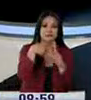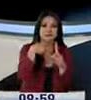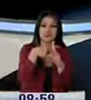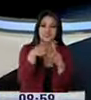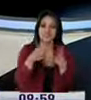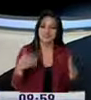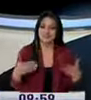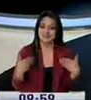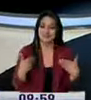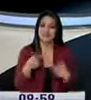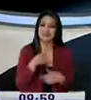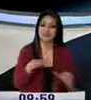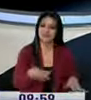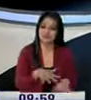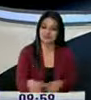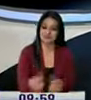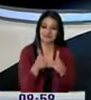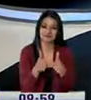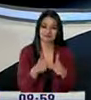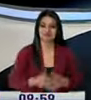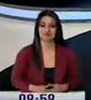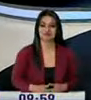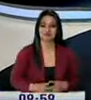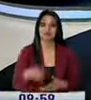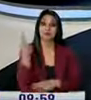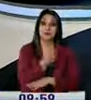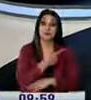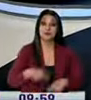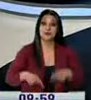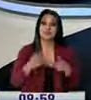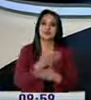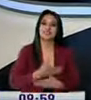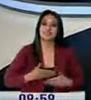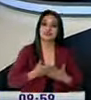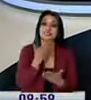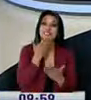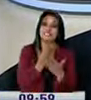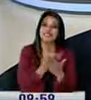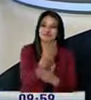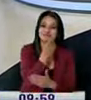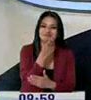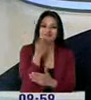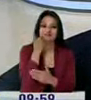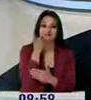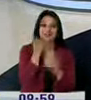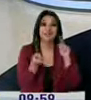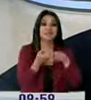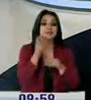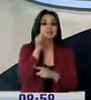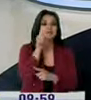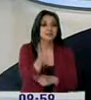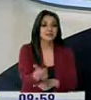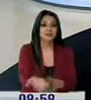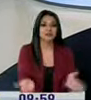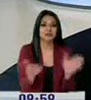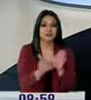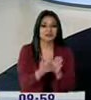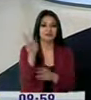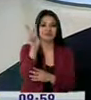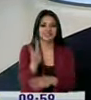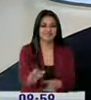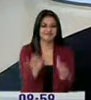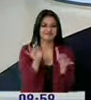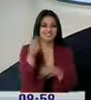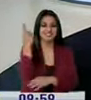que le termine de ir súper bien este día. Bueno, viva un día a la vez. Gracias, mi querida Dianita. El día de mañana de vuelta. En viernes, el mejor